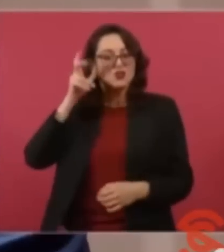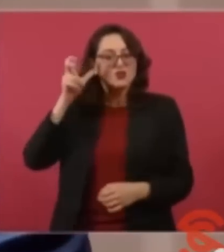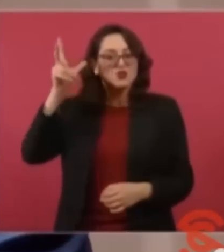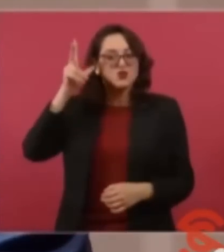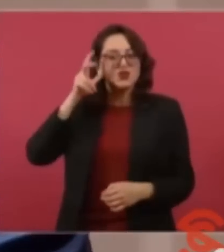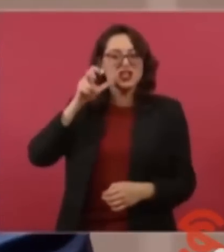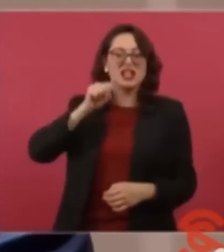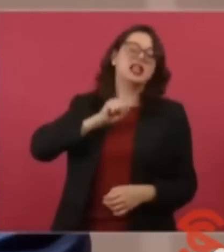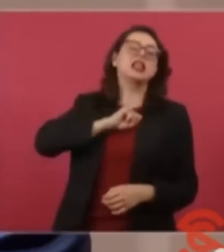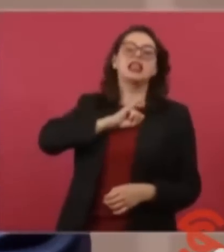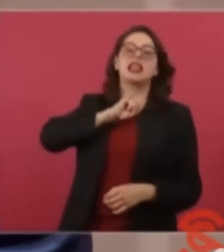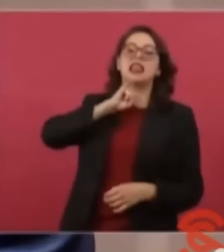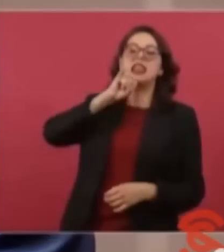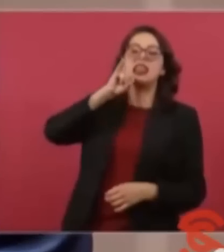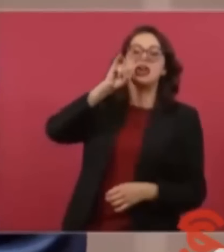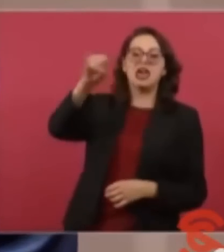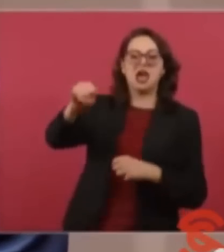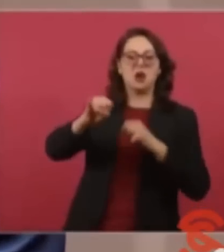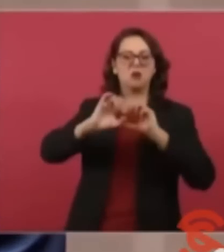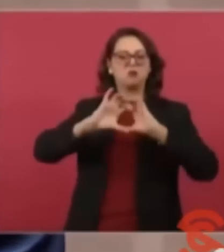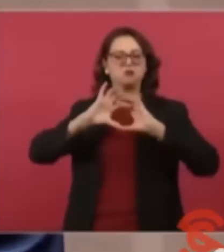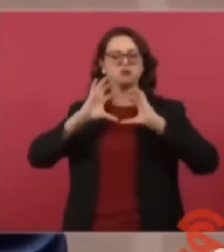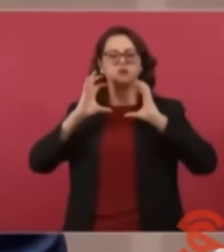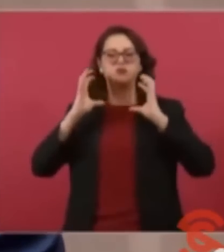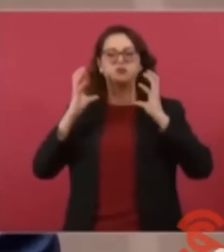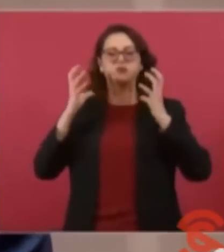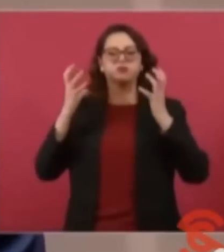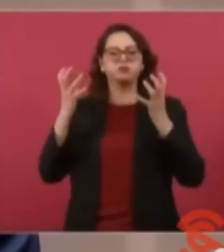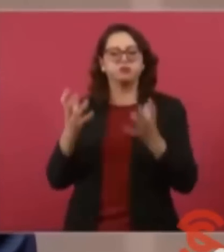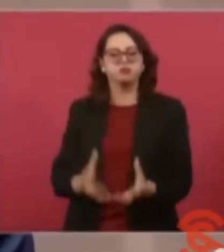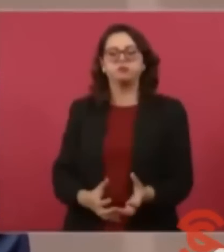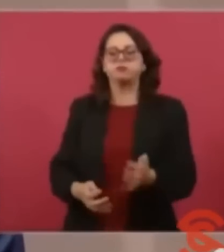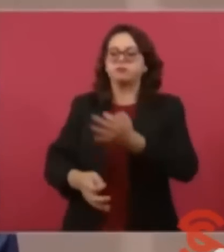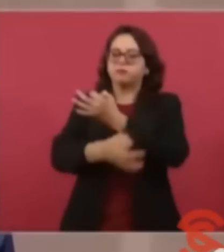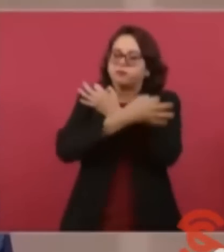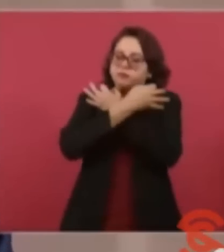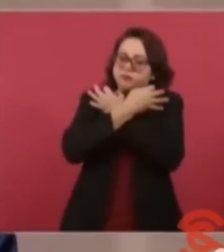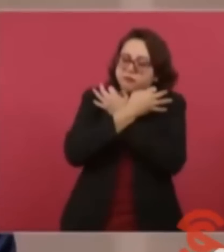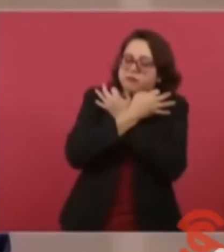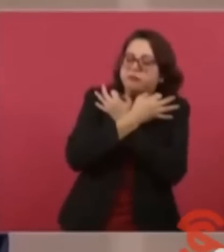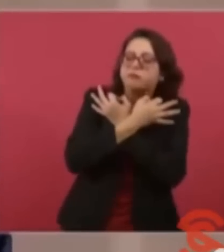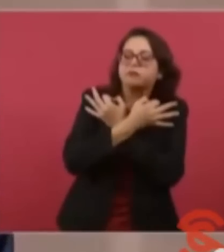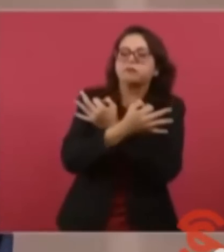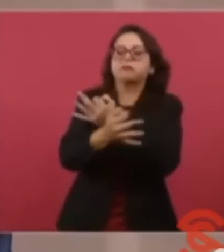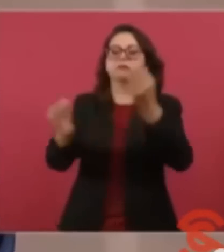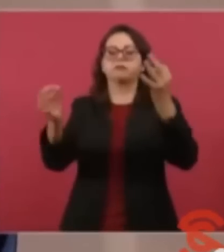hasta el otro continente, pasando el Atlántico,